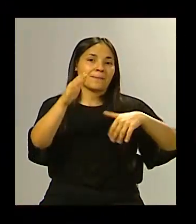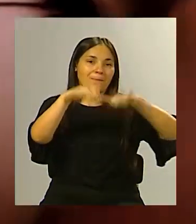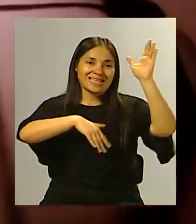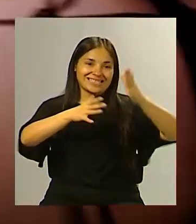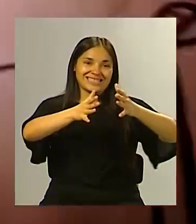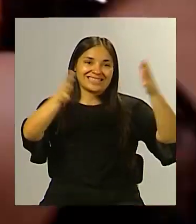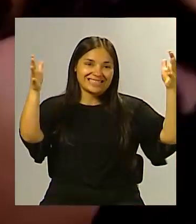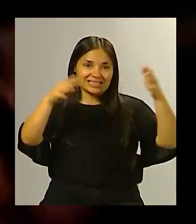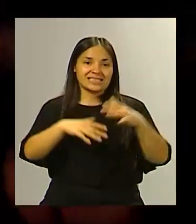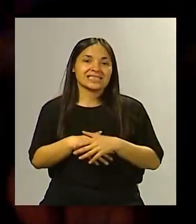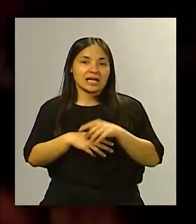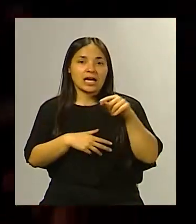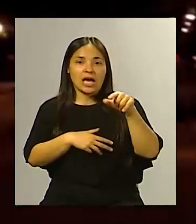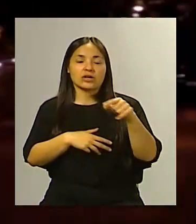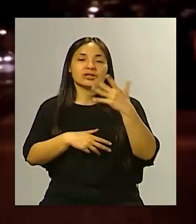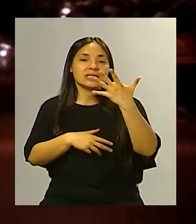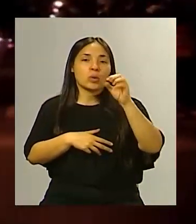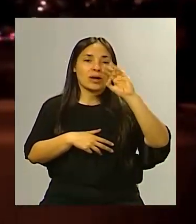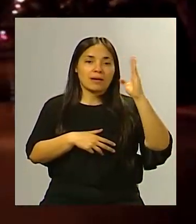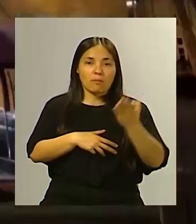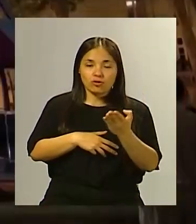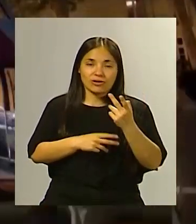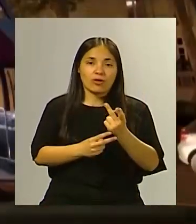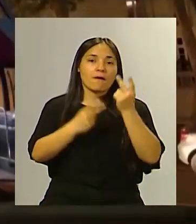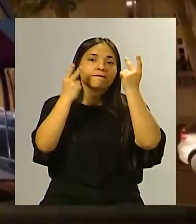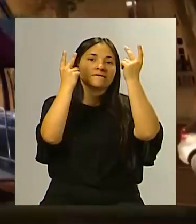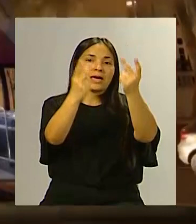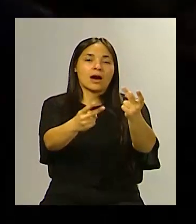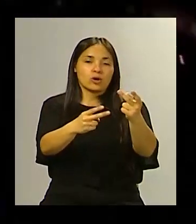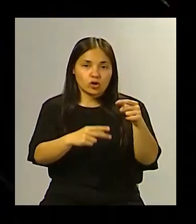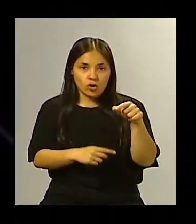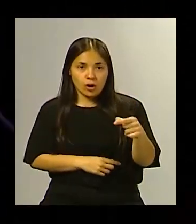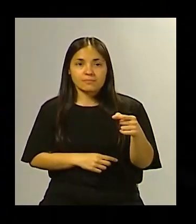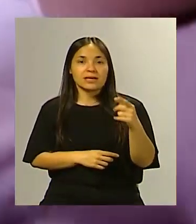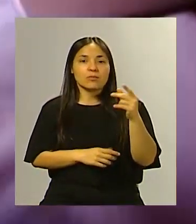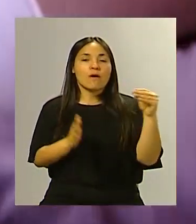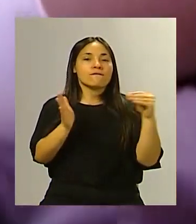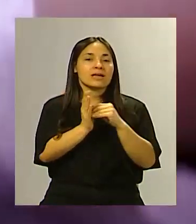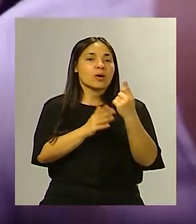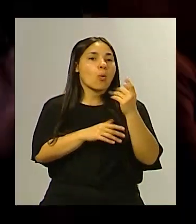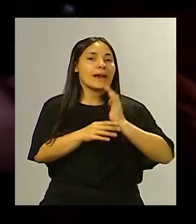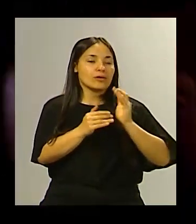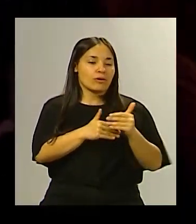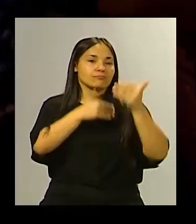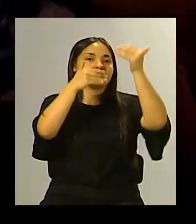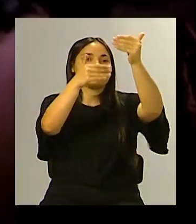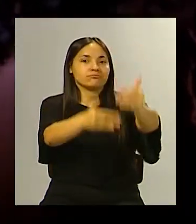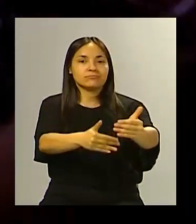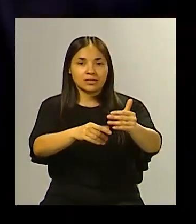Si lo vemos en números, creo que un 50% viajó reprogramando su viaje un año, y